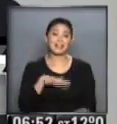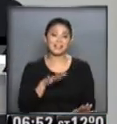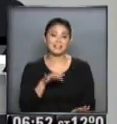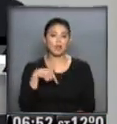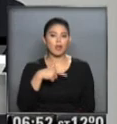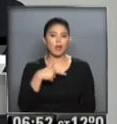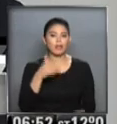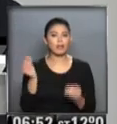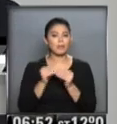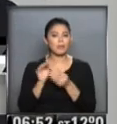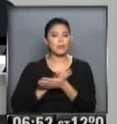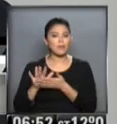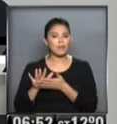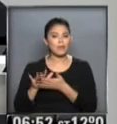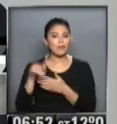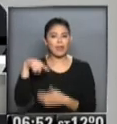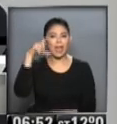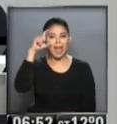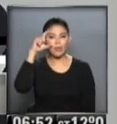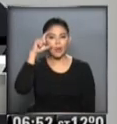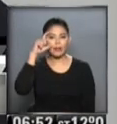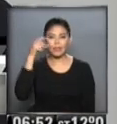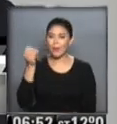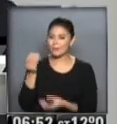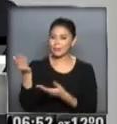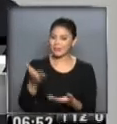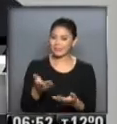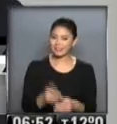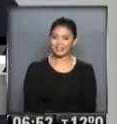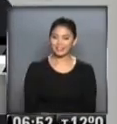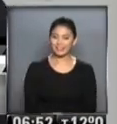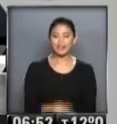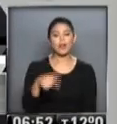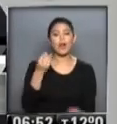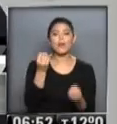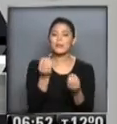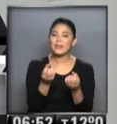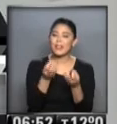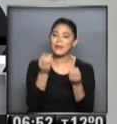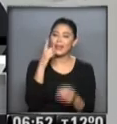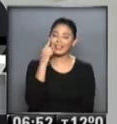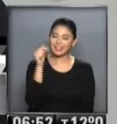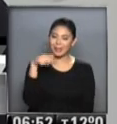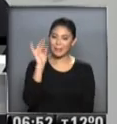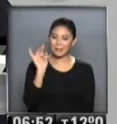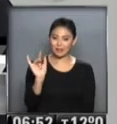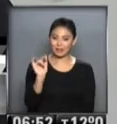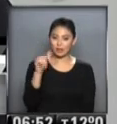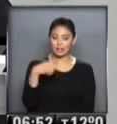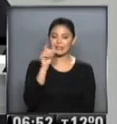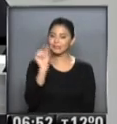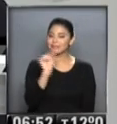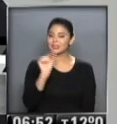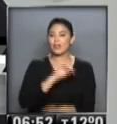nuevo compañero. Sí, Eduardo, bienvenido. Bienvenido para él. ¿Cómo están? Buen día, buen miércoles para todos. Ya llegan